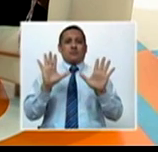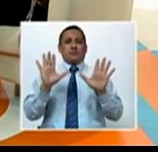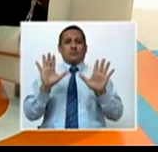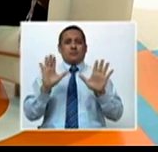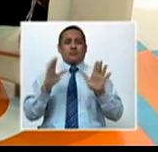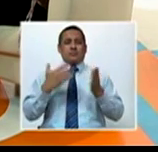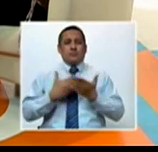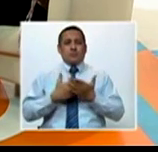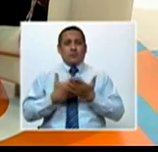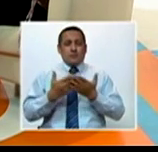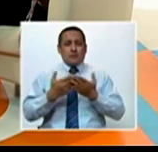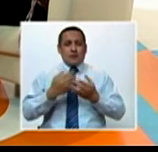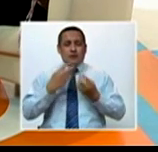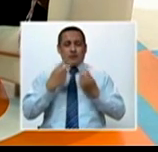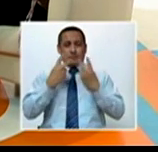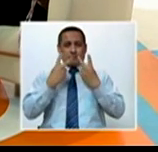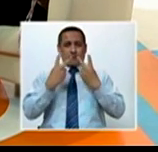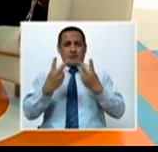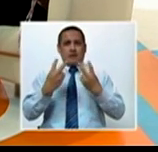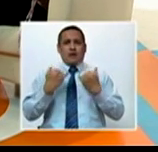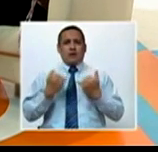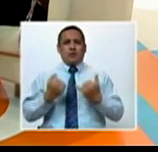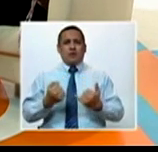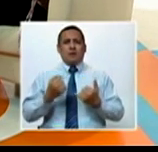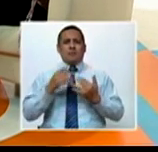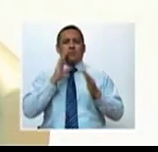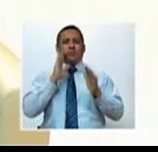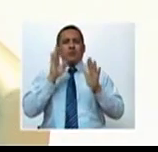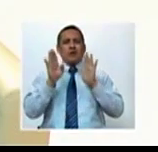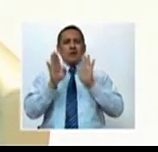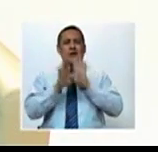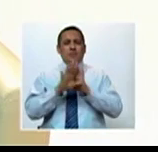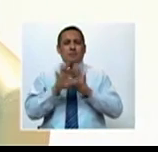científicas. Entonces, en el caso de la marihuana,